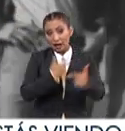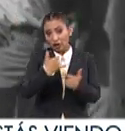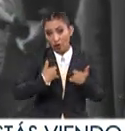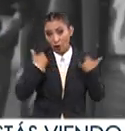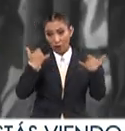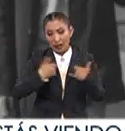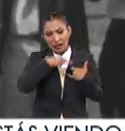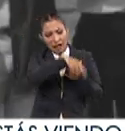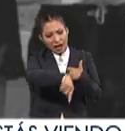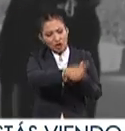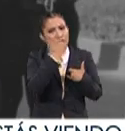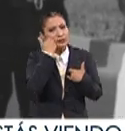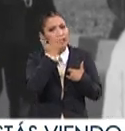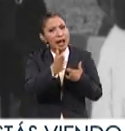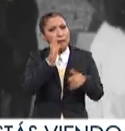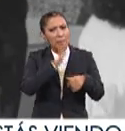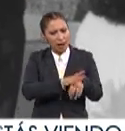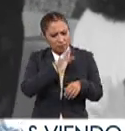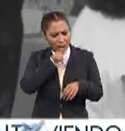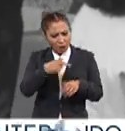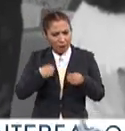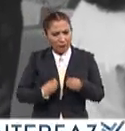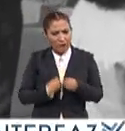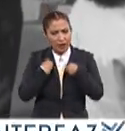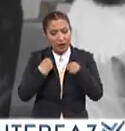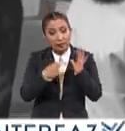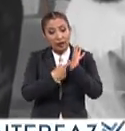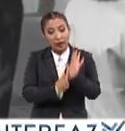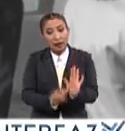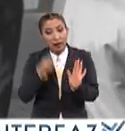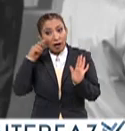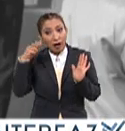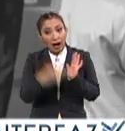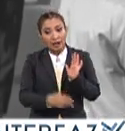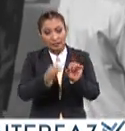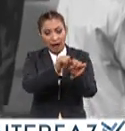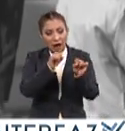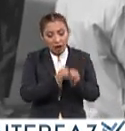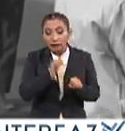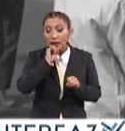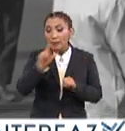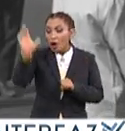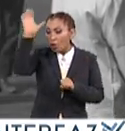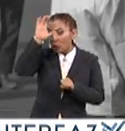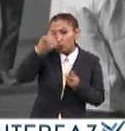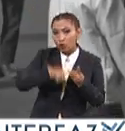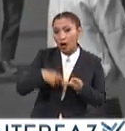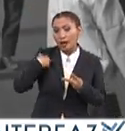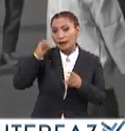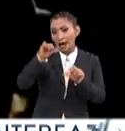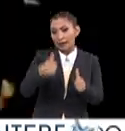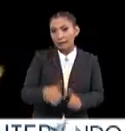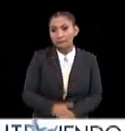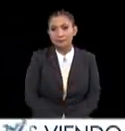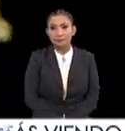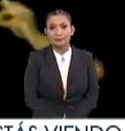generación que buscaba algo mejor, se vio reflejado además en las aulas, en la cultura y en las